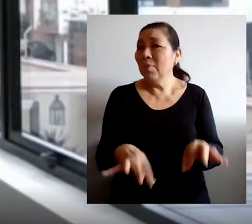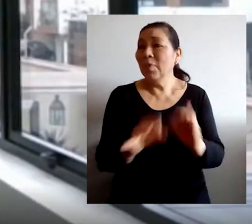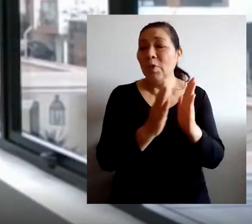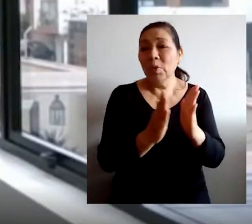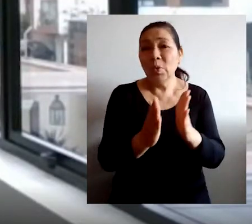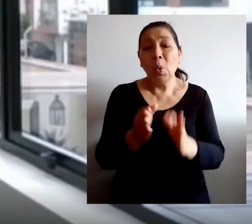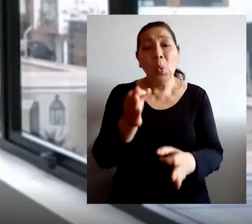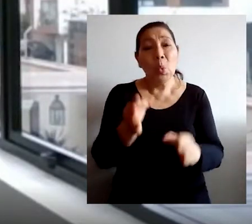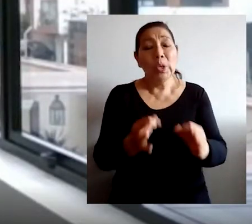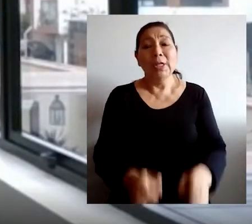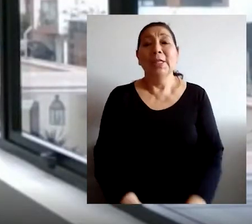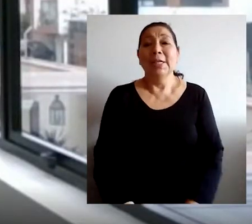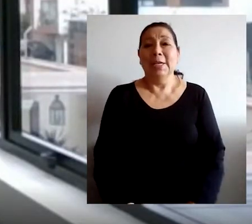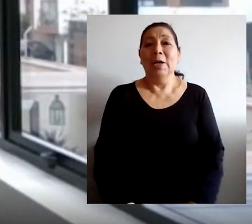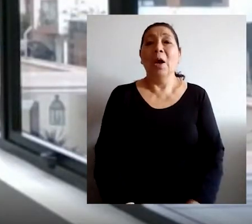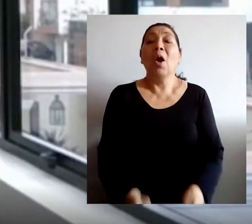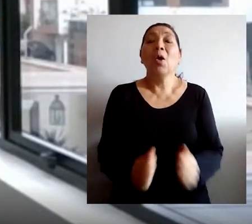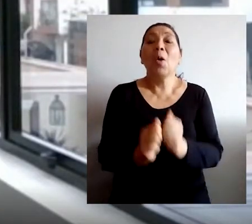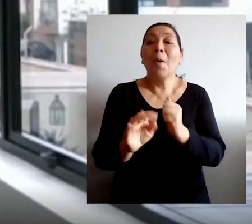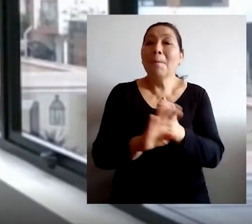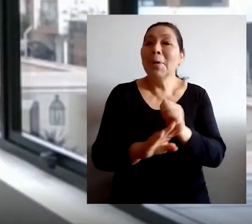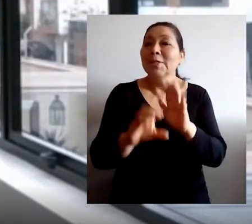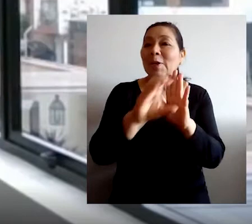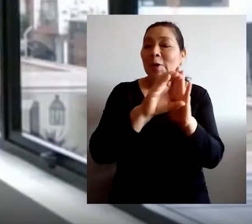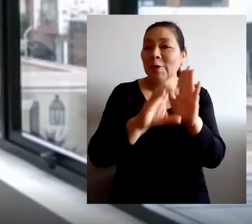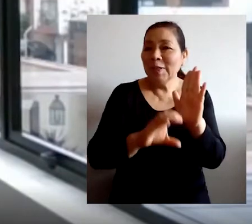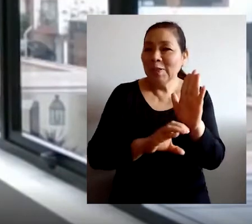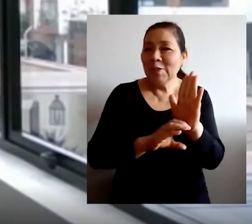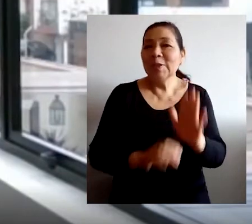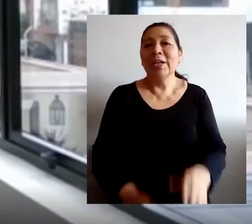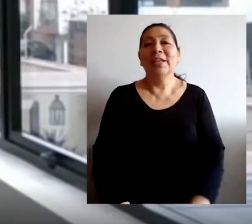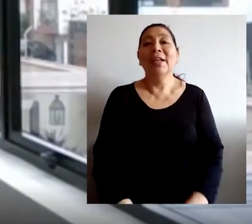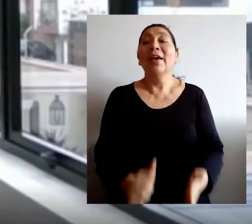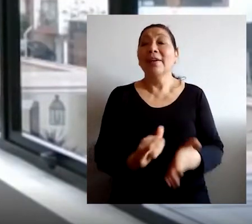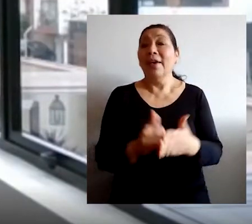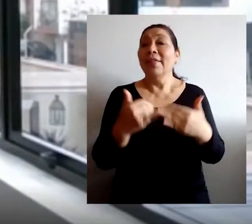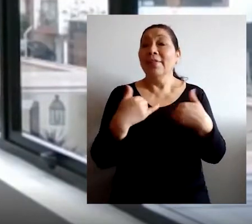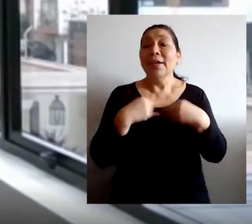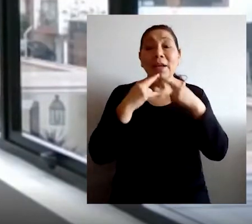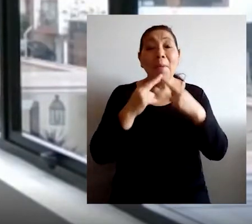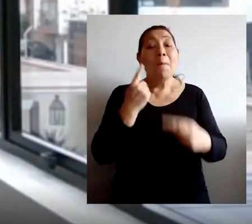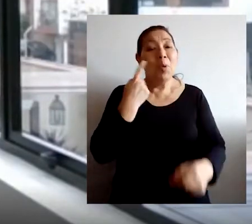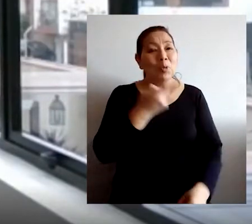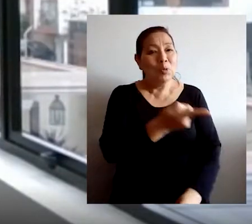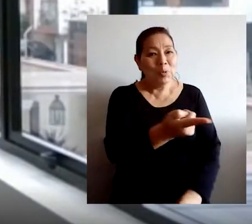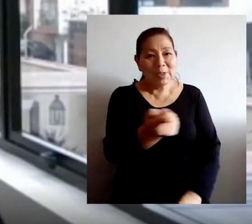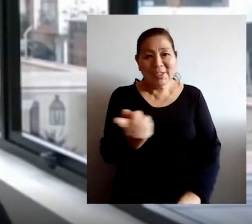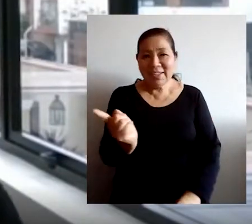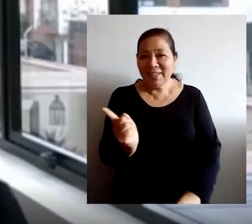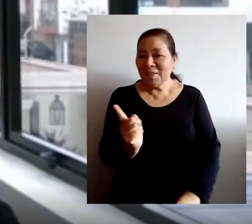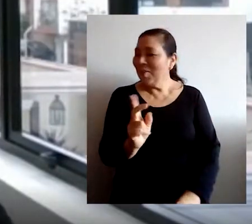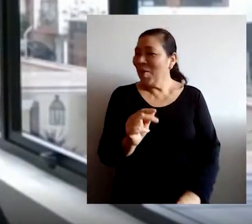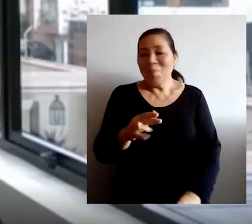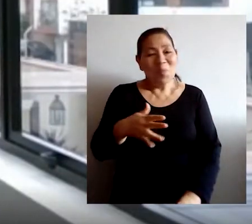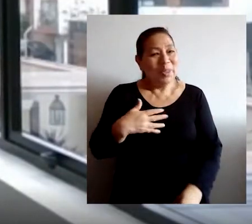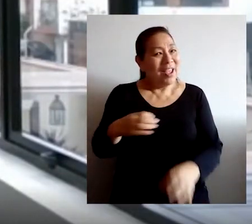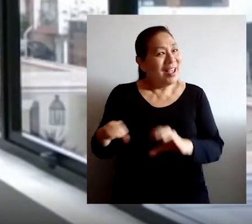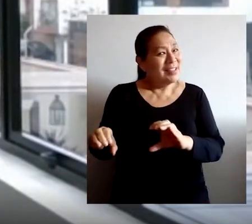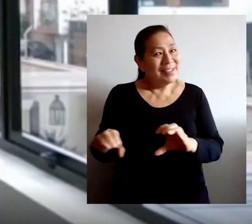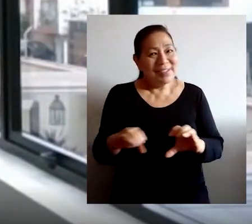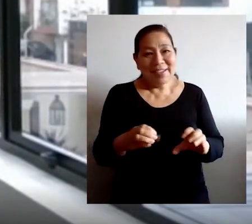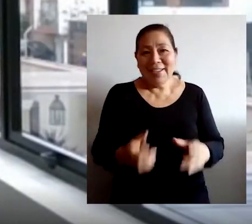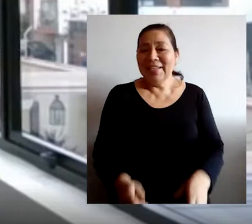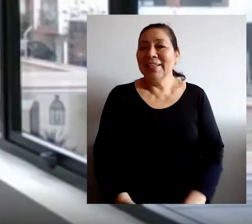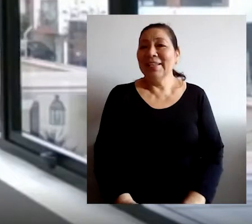del ordenamiento jurídico con base constitucional que debe ser resuelto por ustedes. Y lo que no puede hacerse